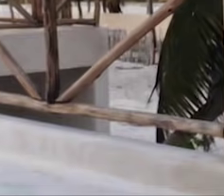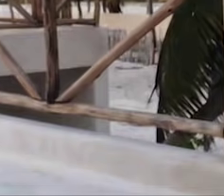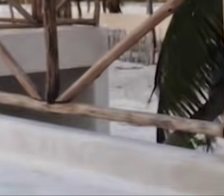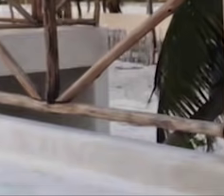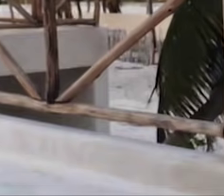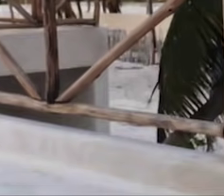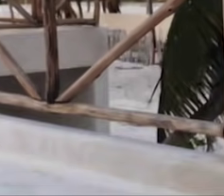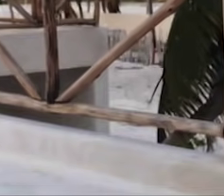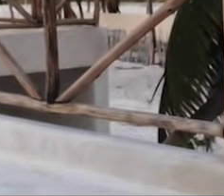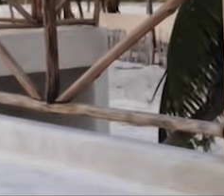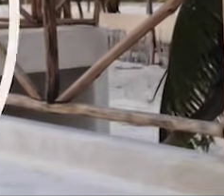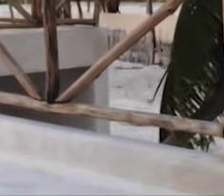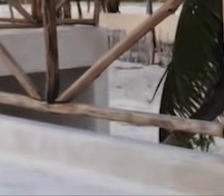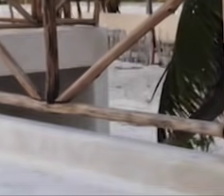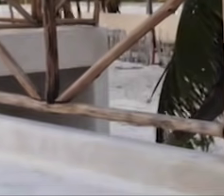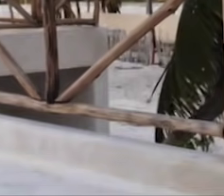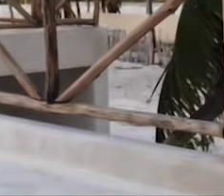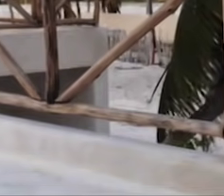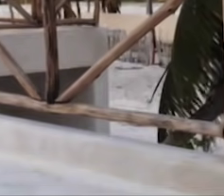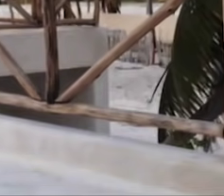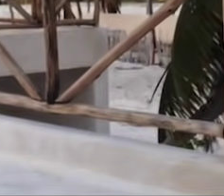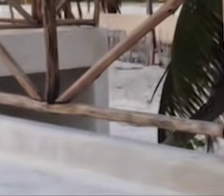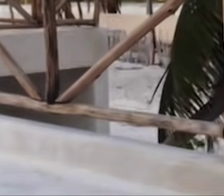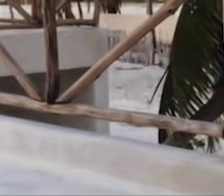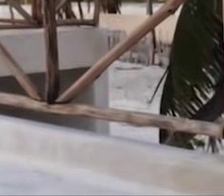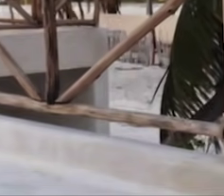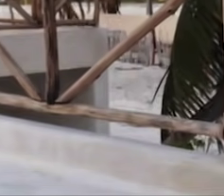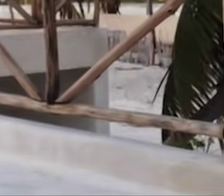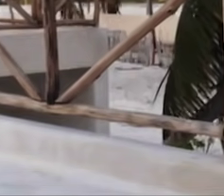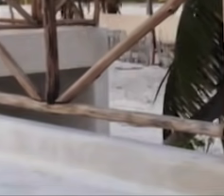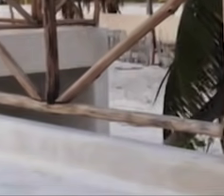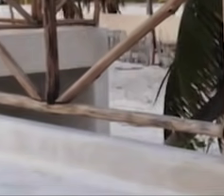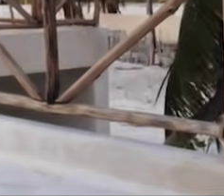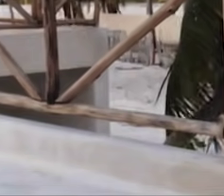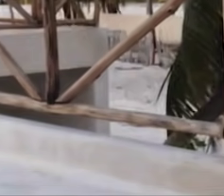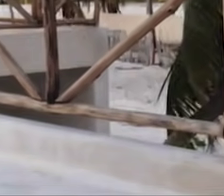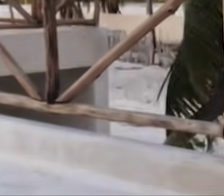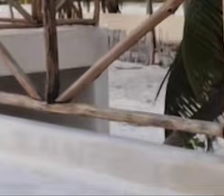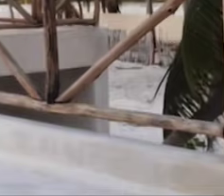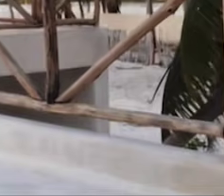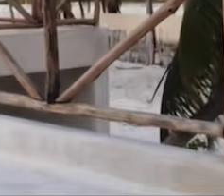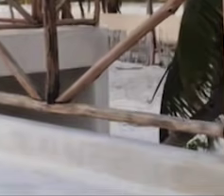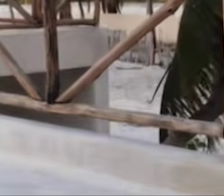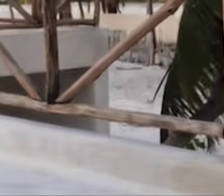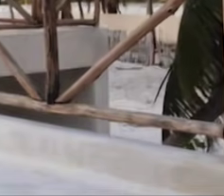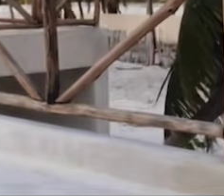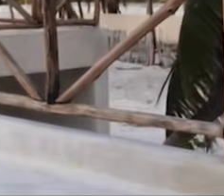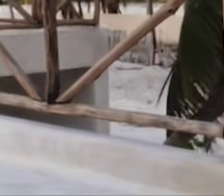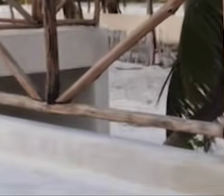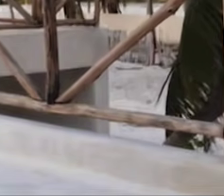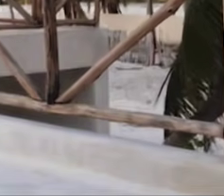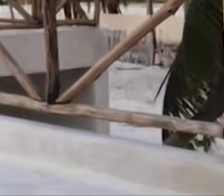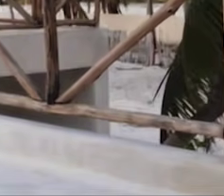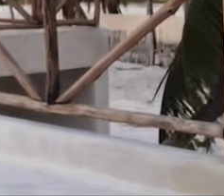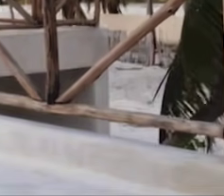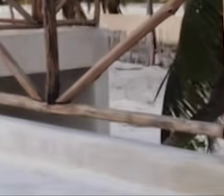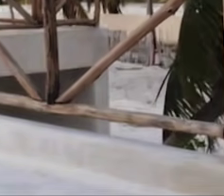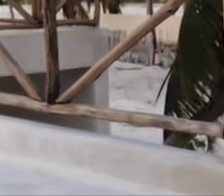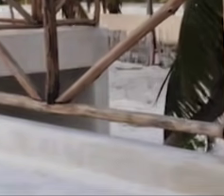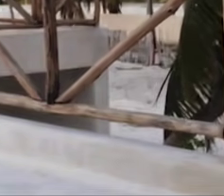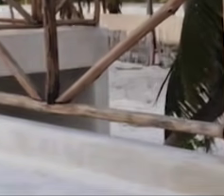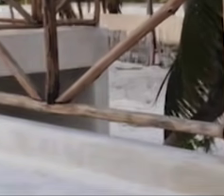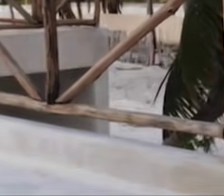Subimos. Uno, dos, tres. Bajamos. Uno, dos, tres. Mantenemos.